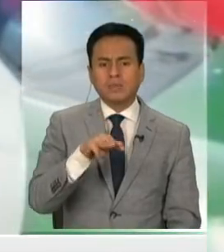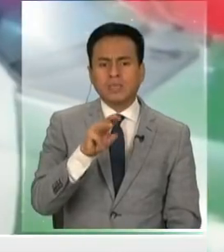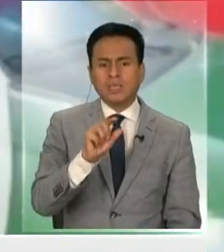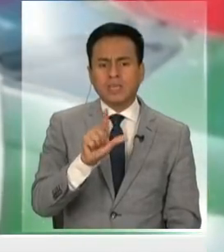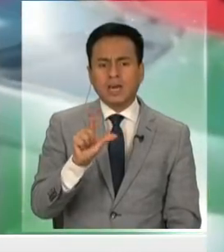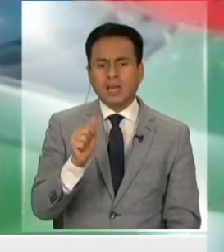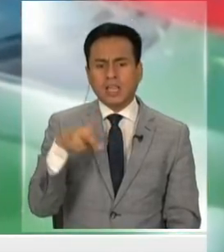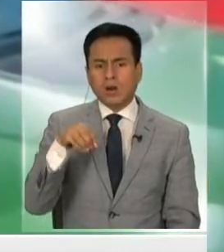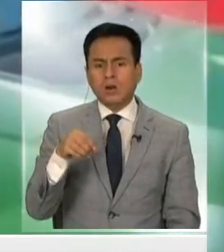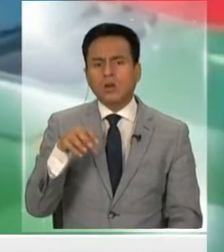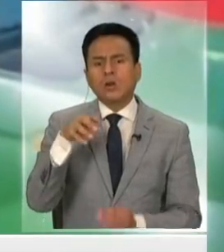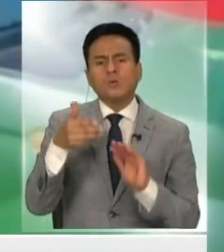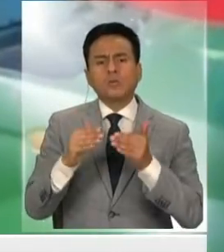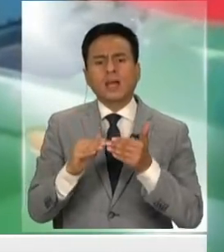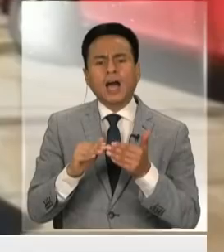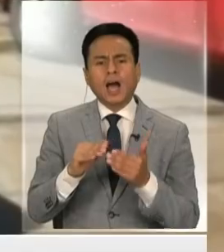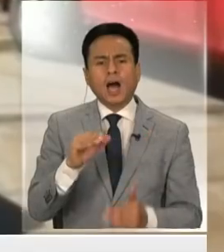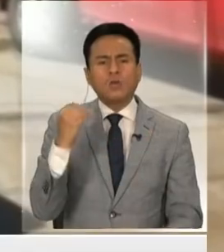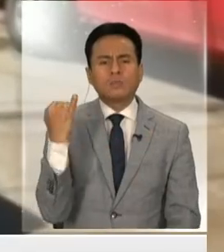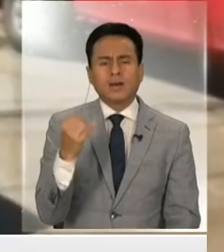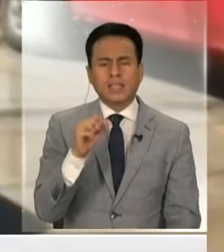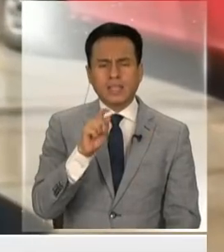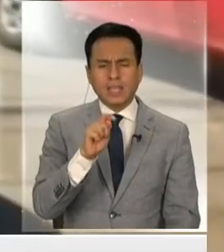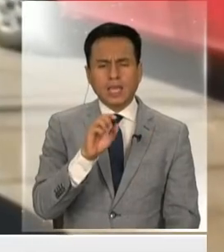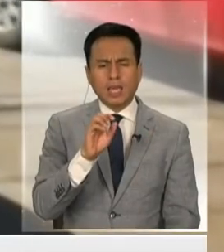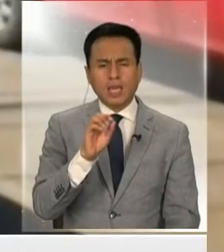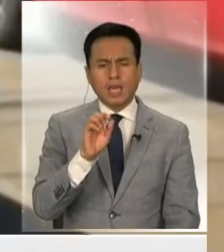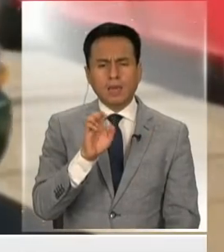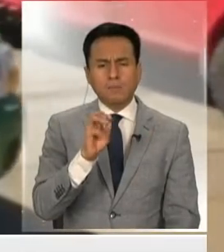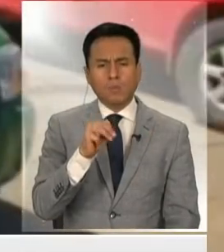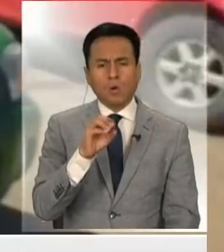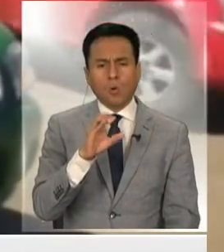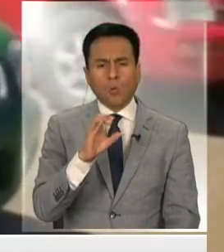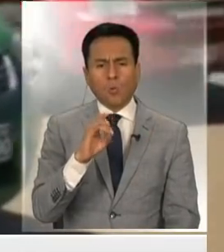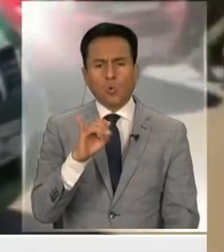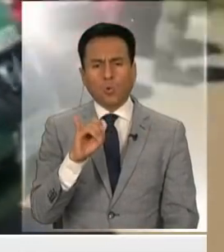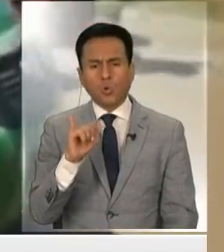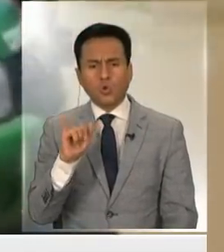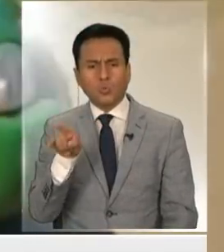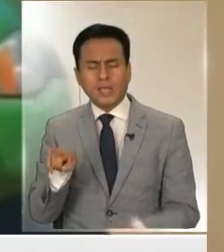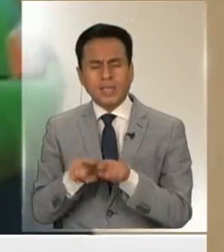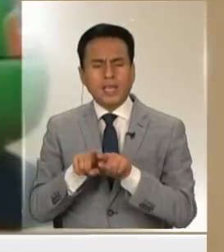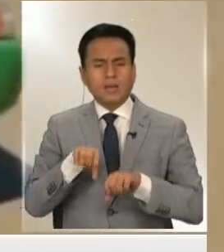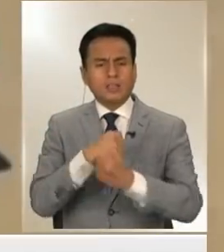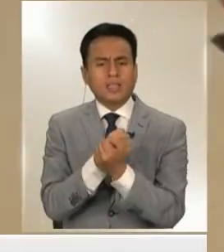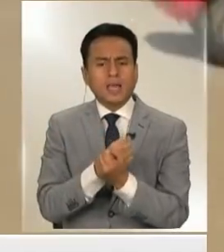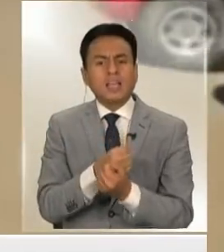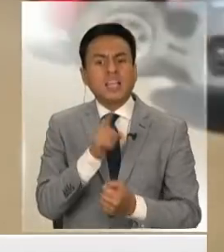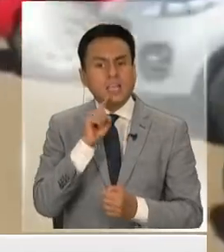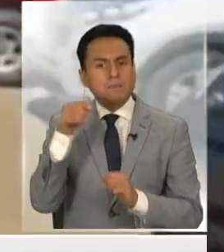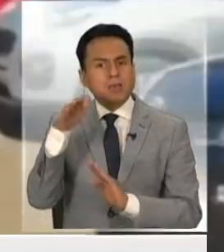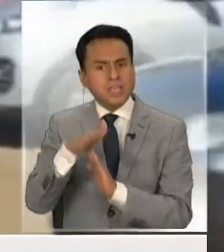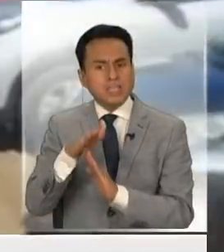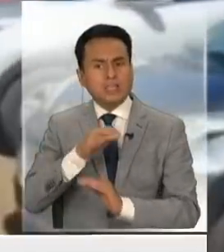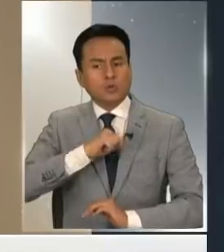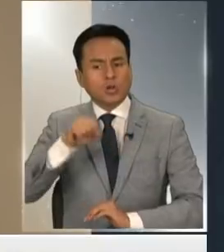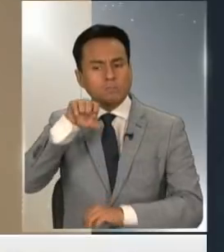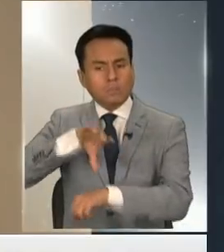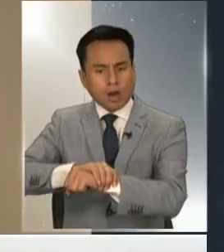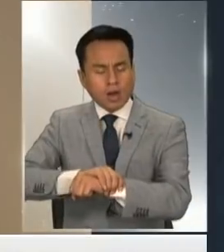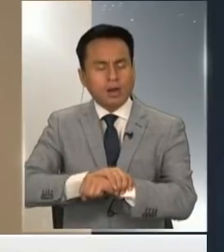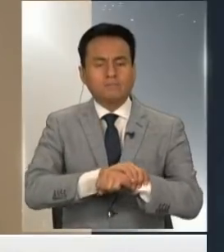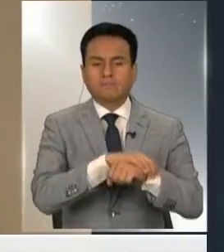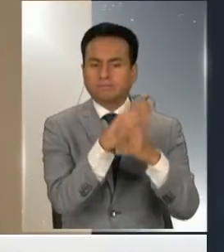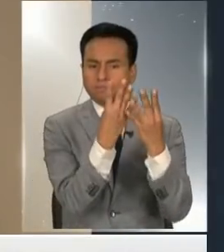comunidad autónoma Temucuicui. Fue apresado por tener una orden de detención pendiente en su contra.